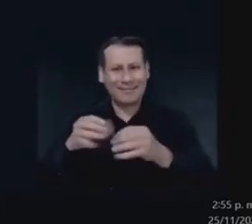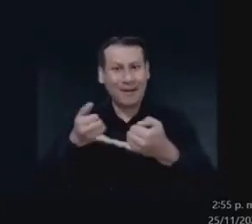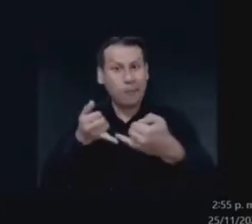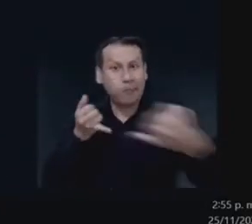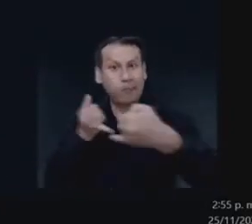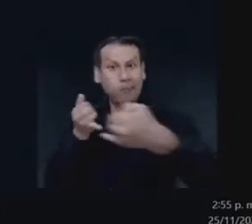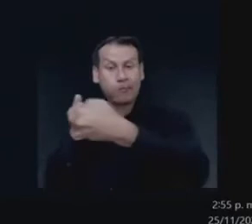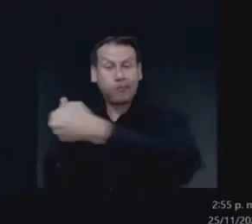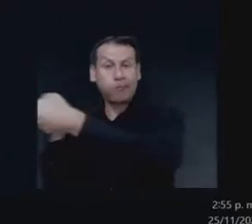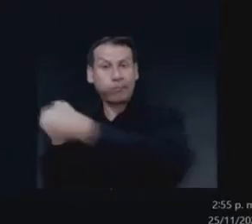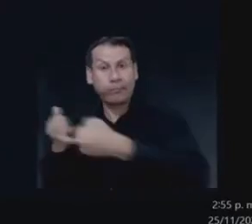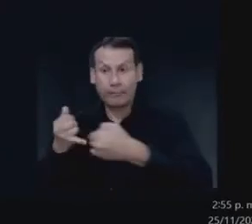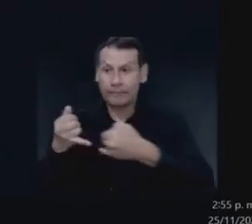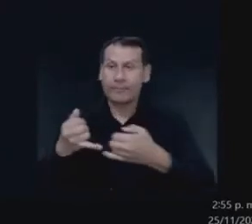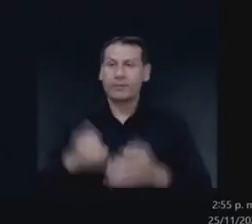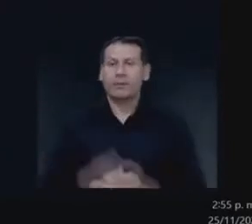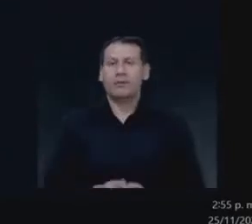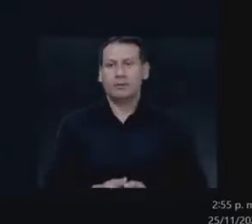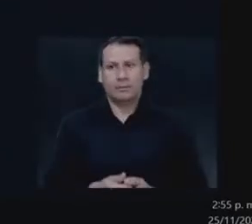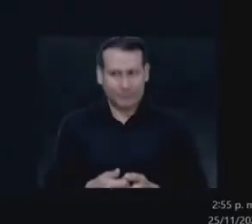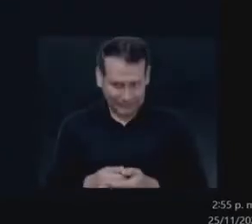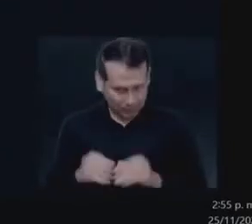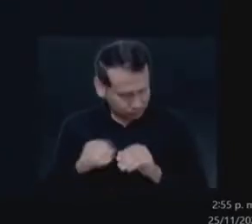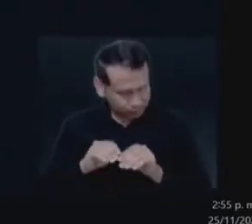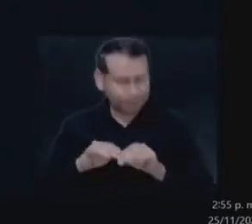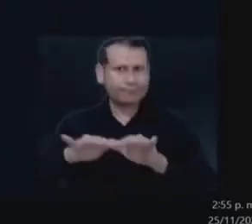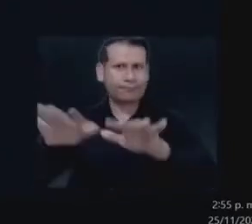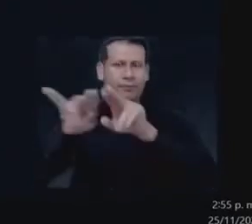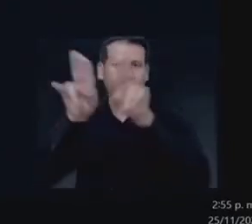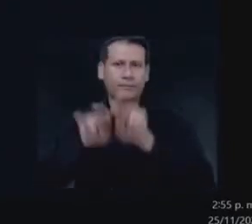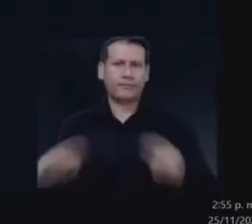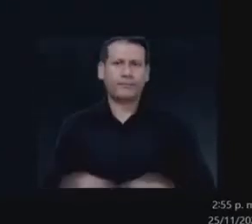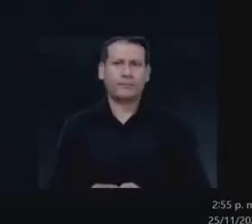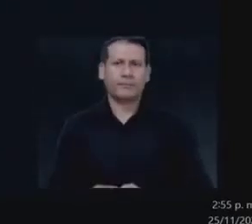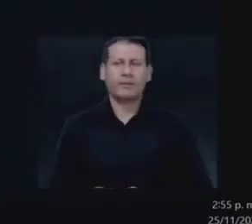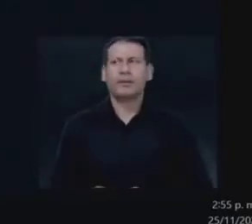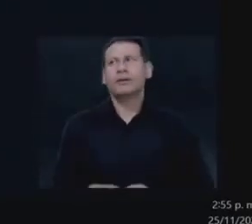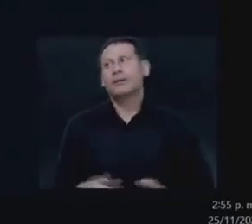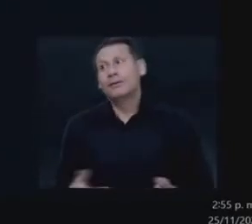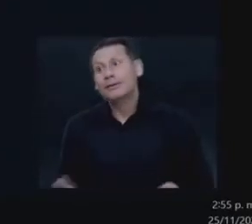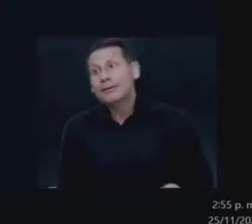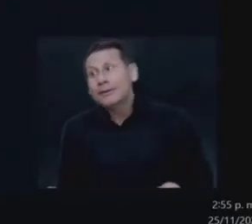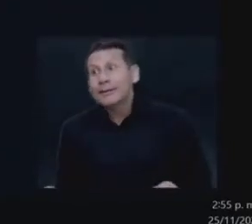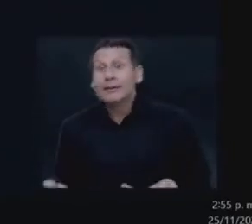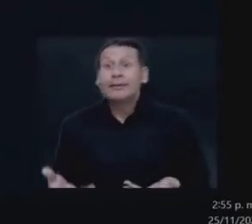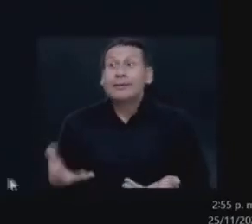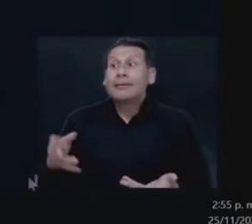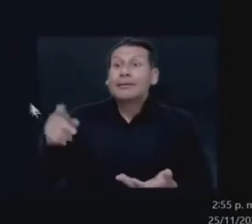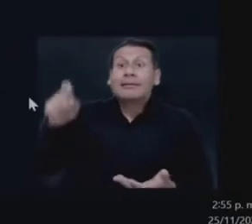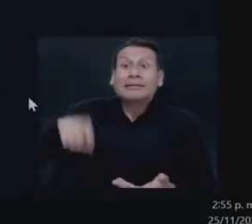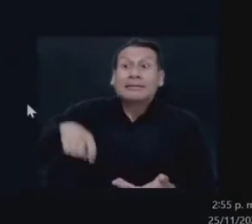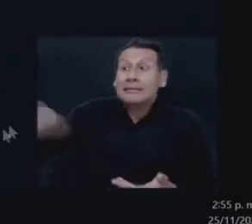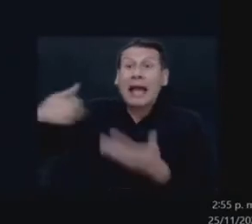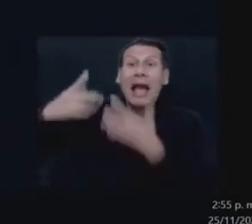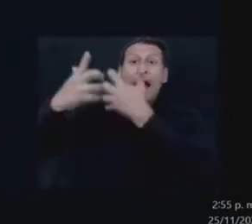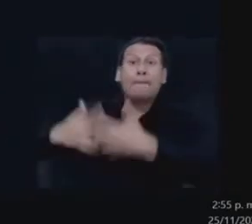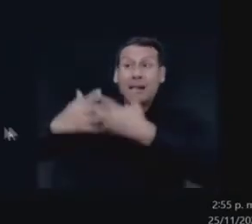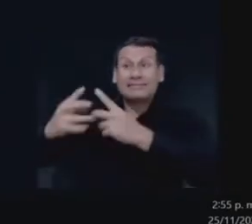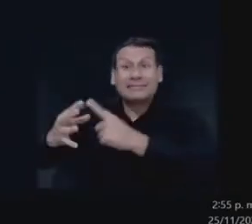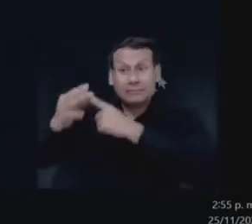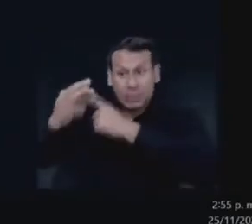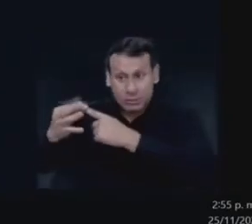que viniera un proveedor a conectarnos, sino que las redes teníamos que hacer el esfuerzo por llegar a conectarnos a un